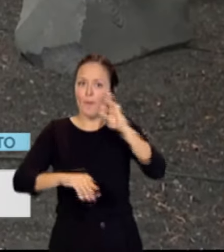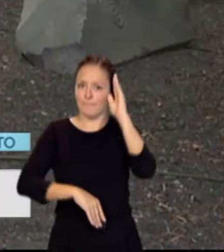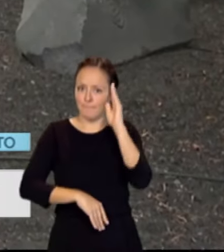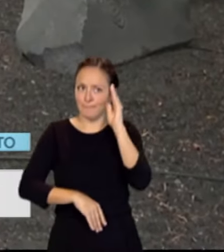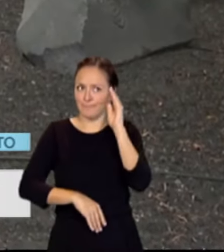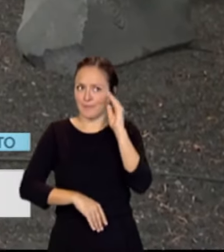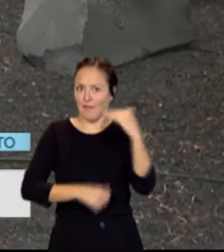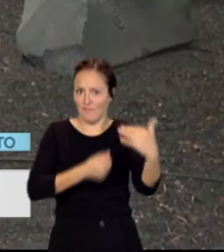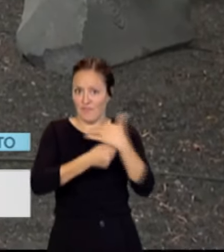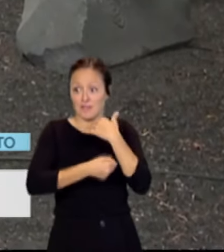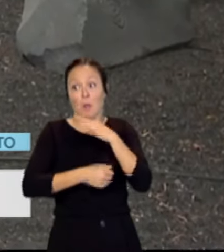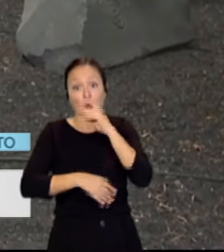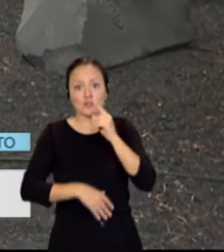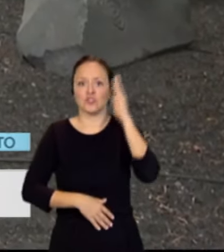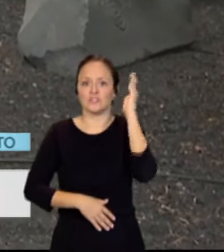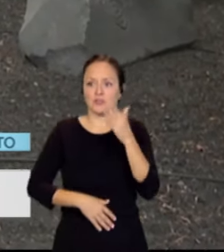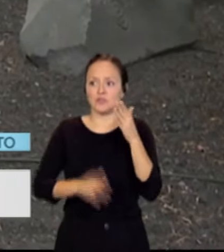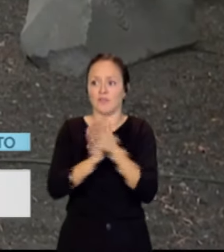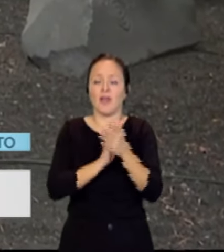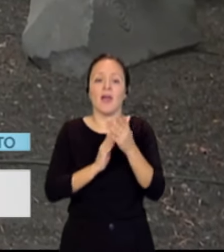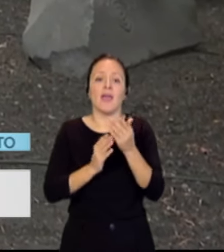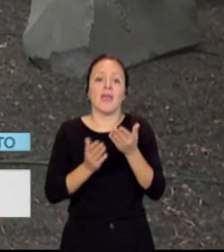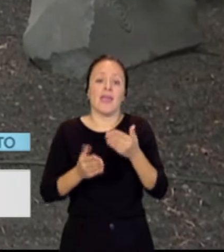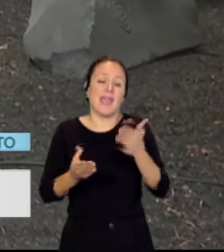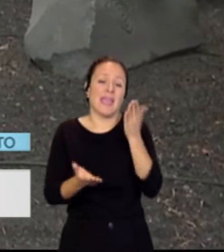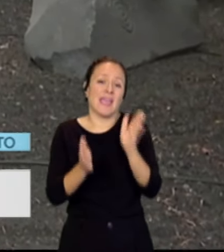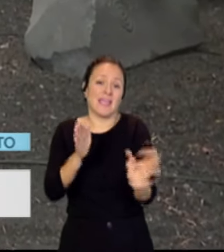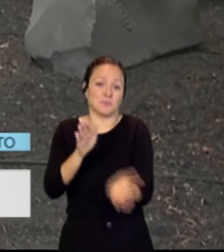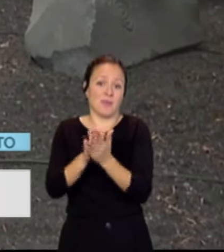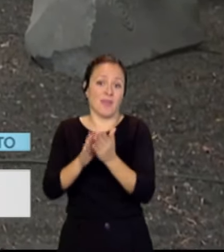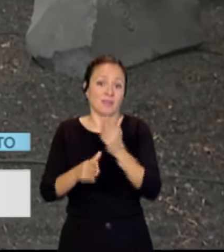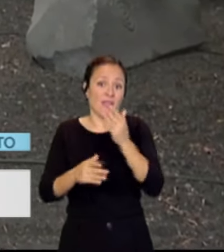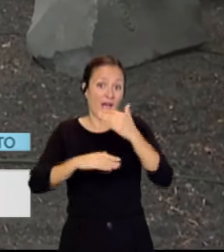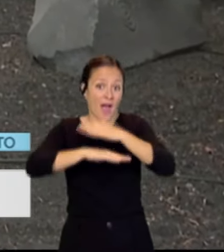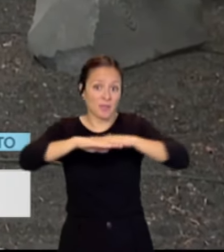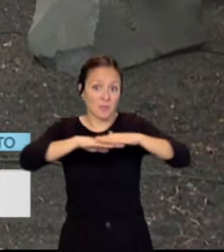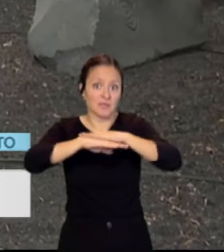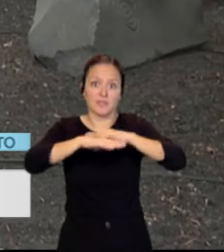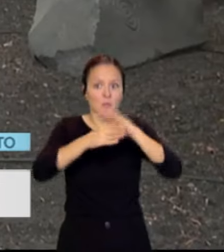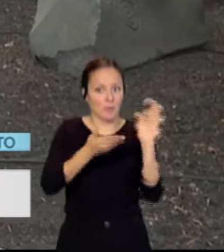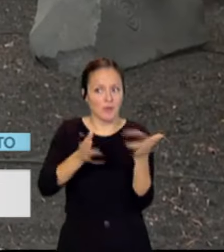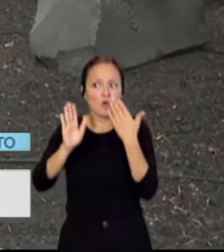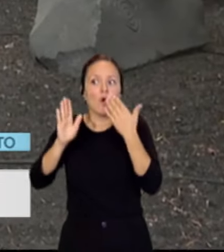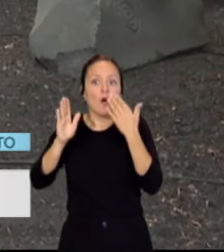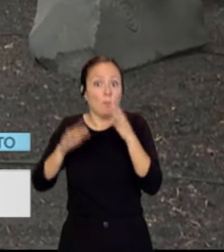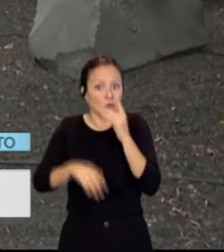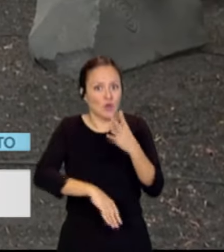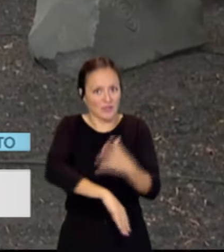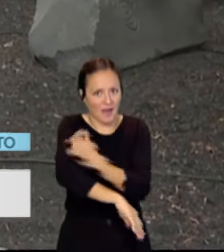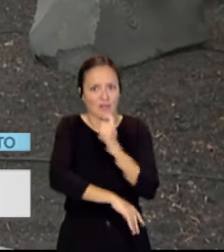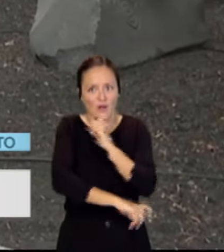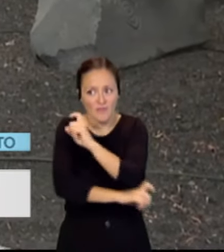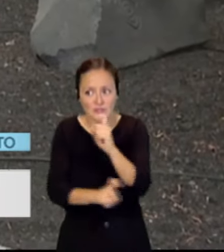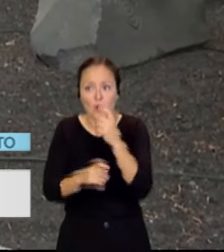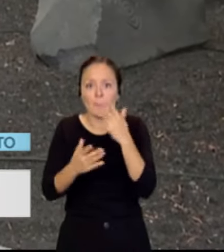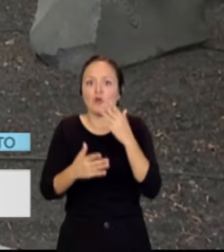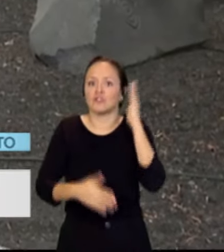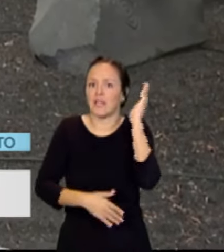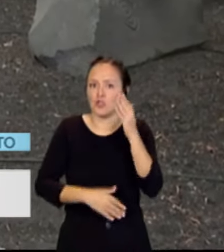sanción se caduca el expediente administrativo y que se comunica al Cabildo insular pero no prescribe la sanción no una sanción que además tiene un informe de la abogacía del